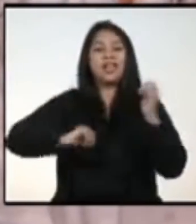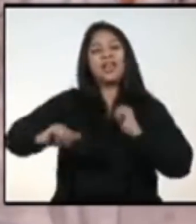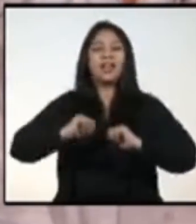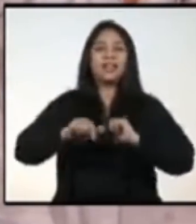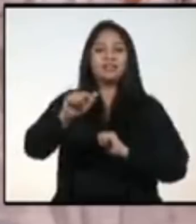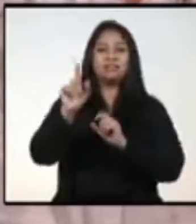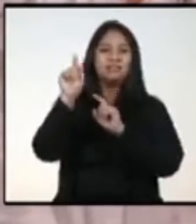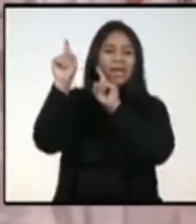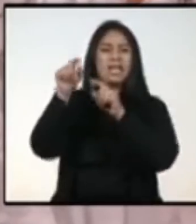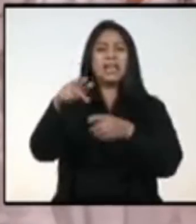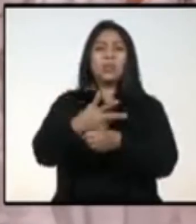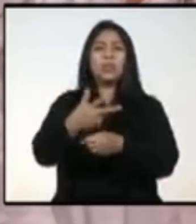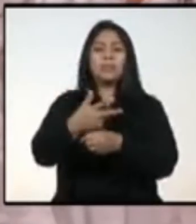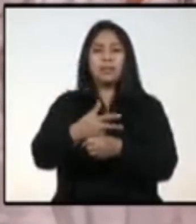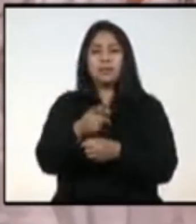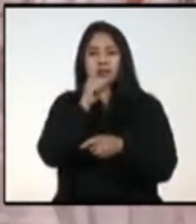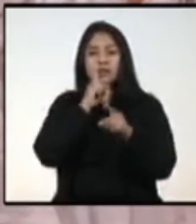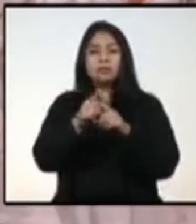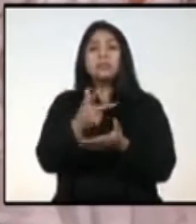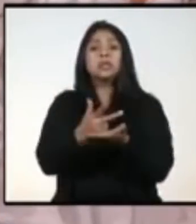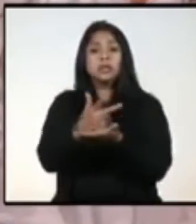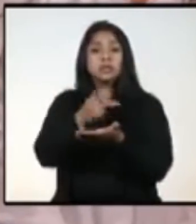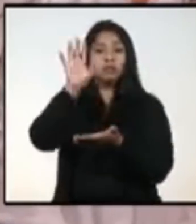vamos a ir a apoyar los centros